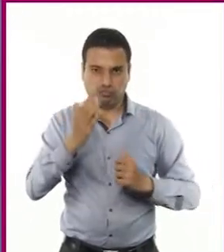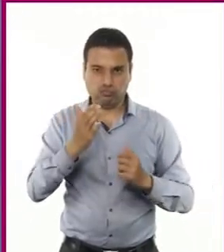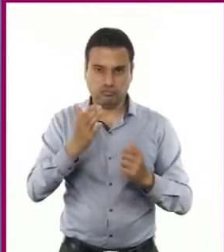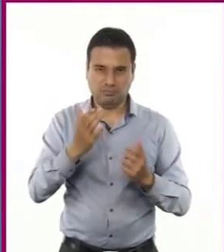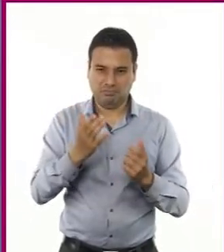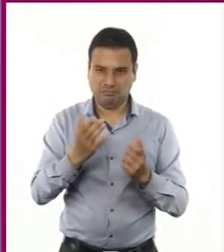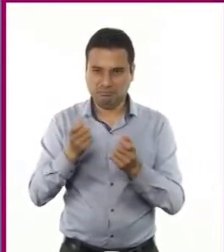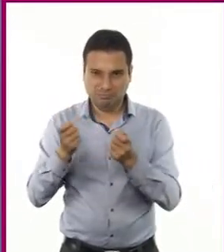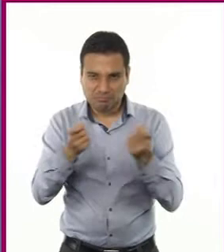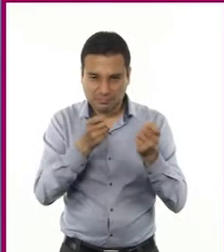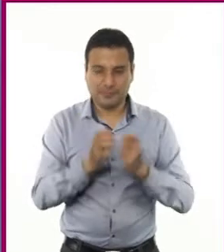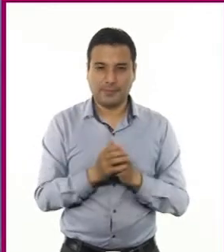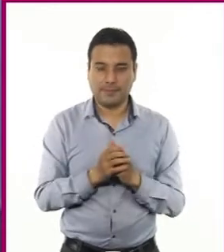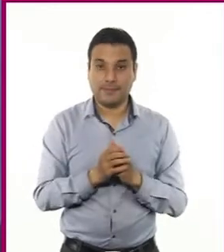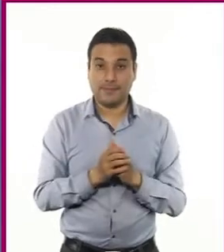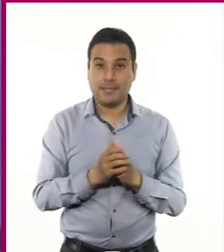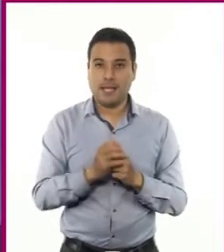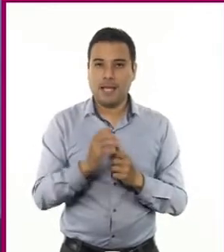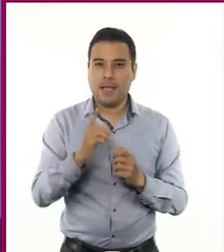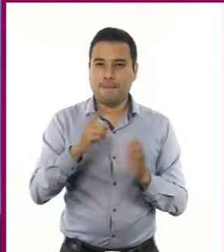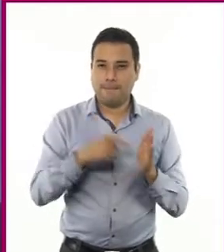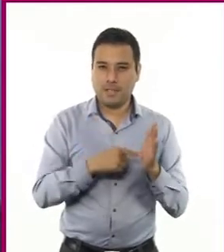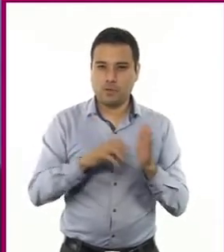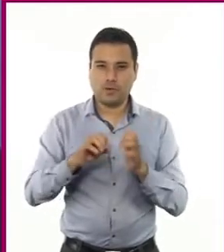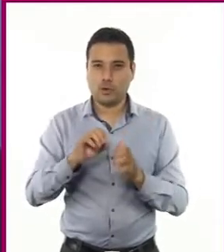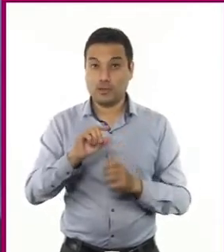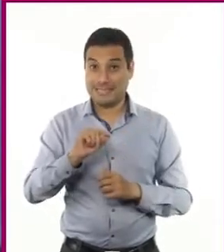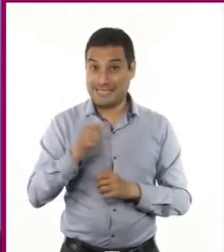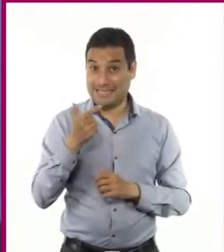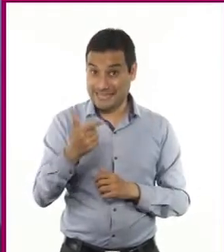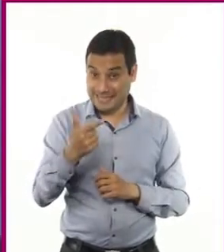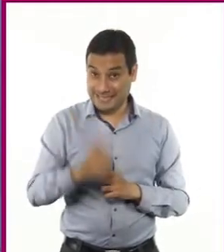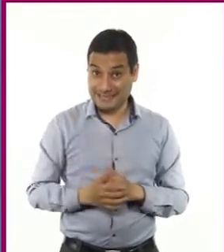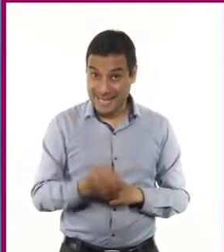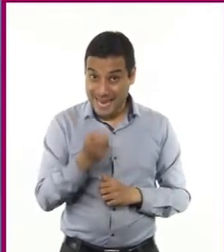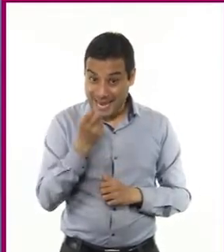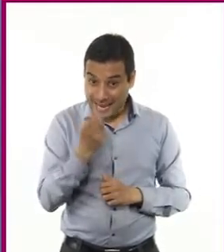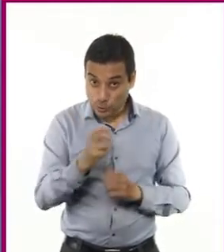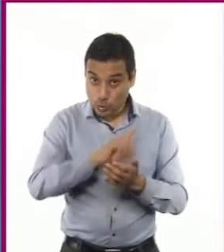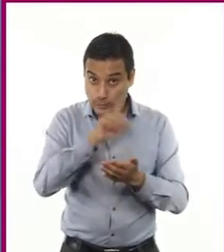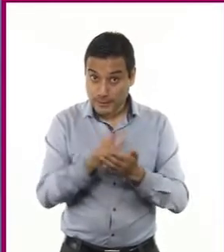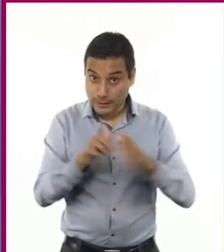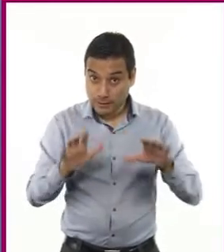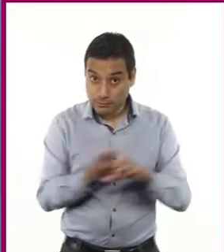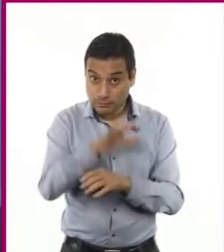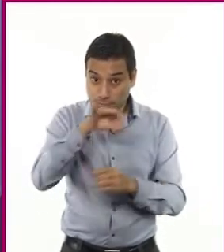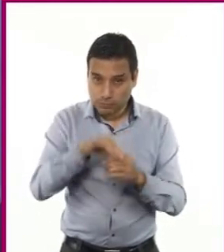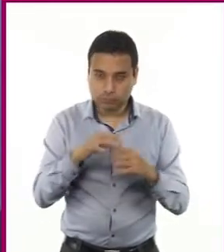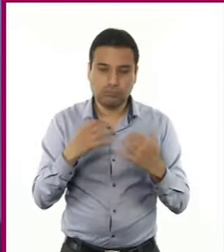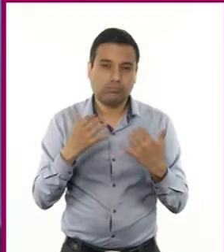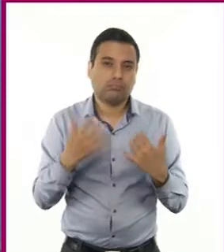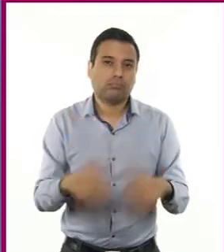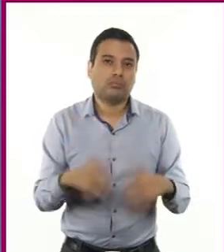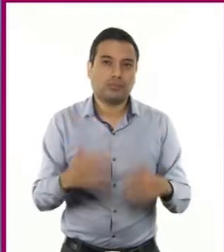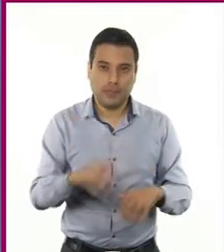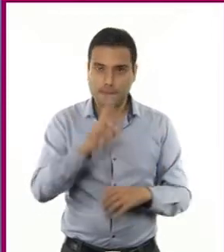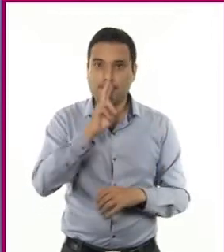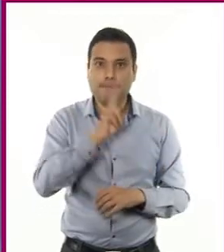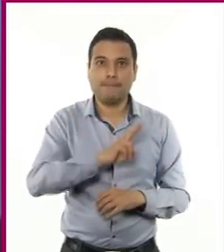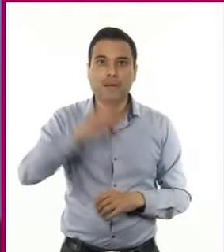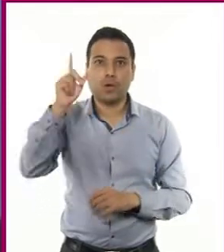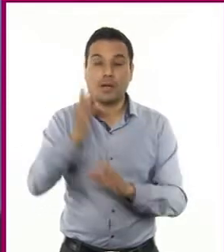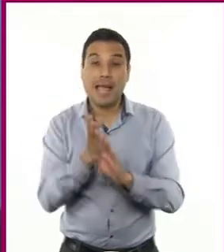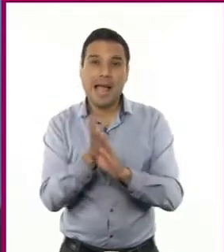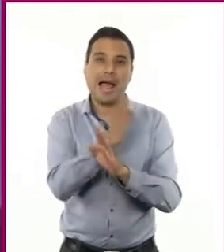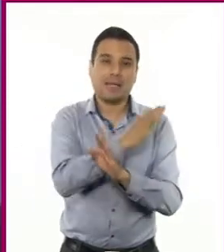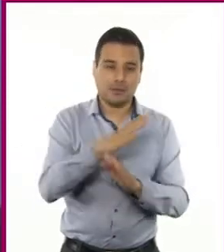de 1977 como el acontecimiento que corona un largo proceso de reclamos, reivindicaciones y movilizaciones